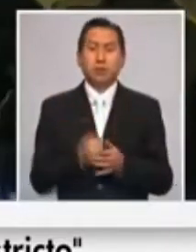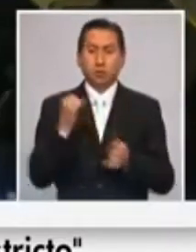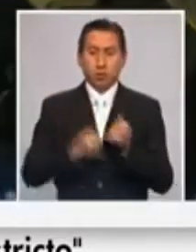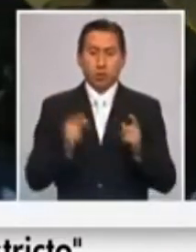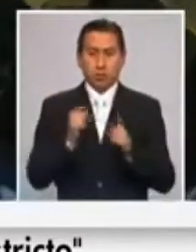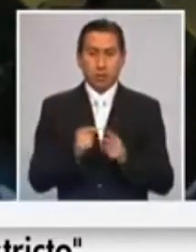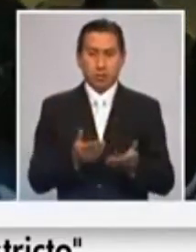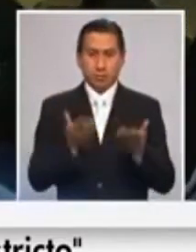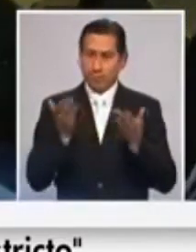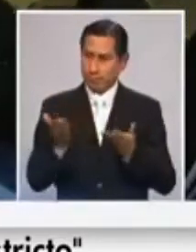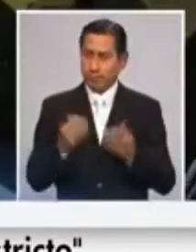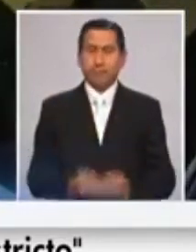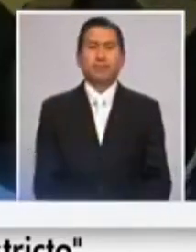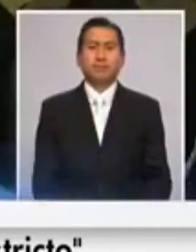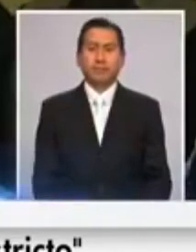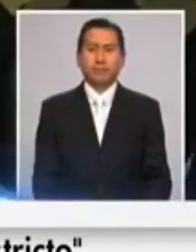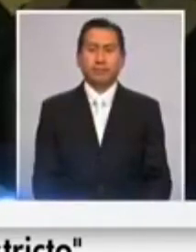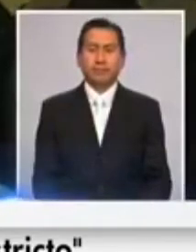palabras.